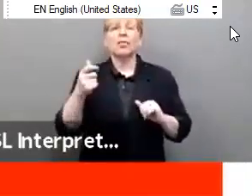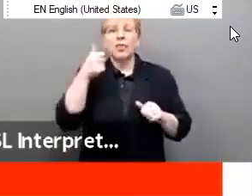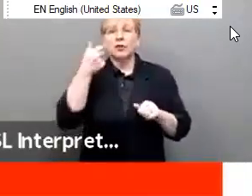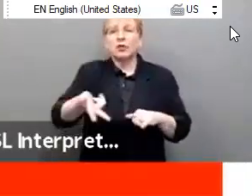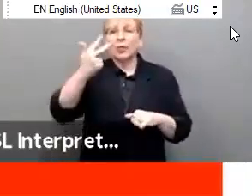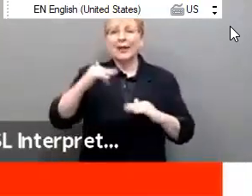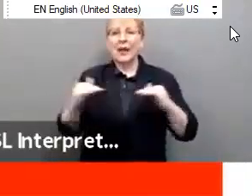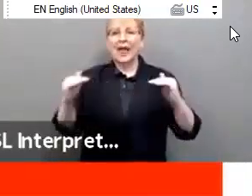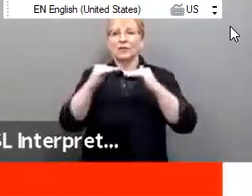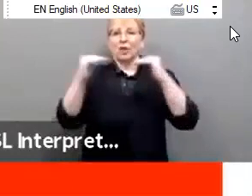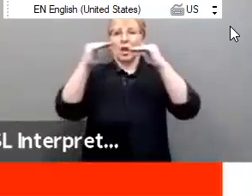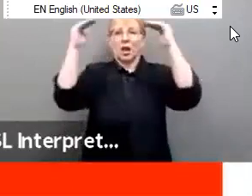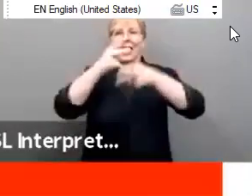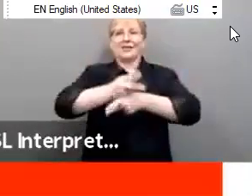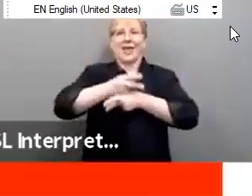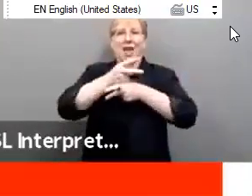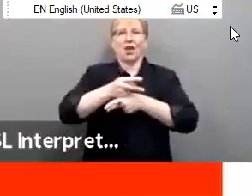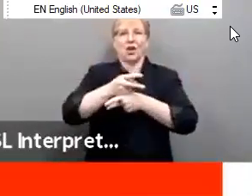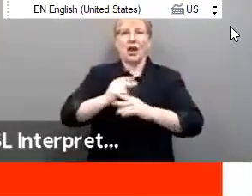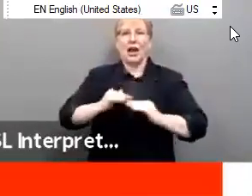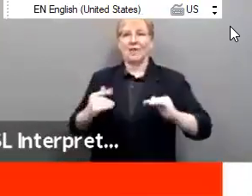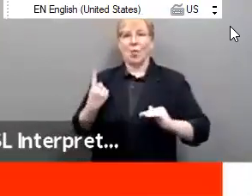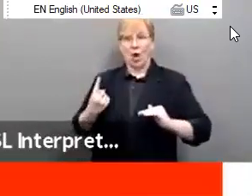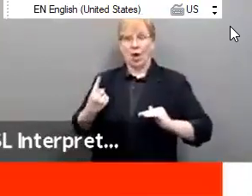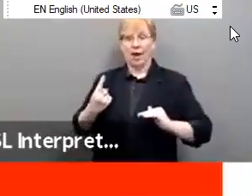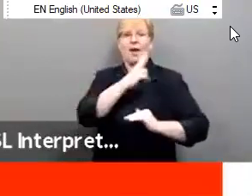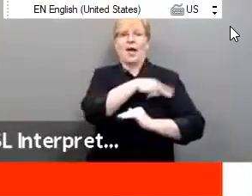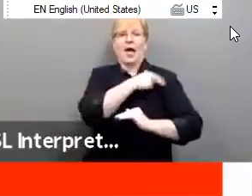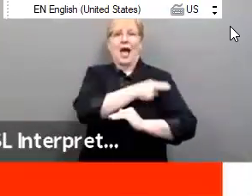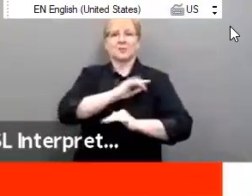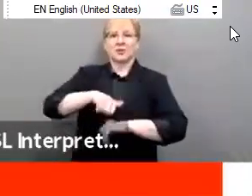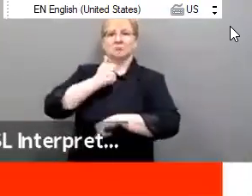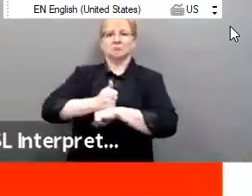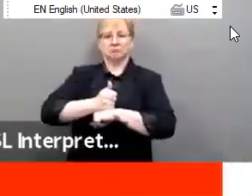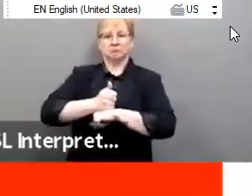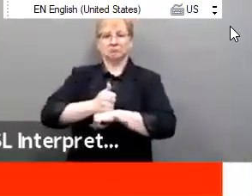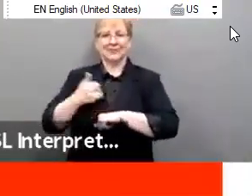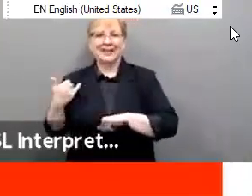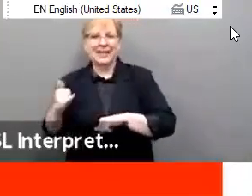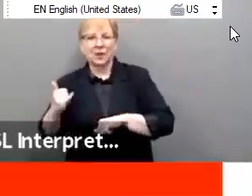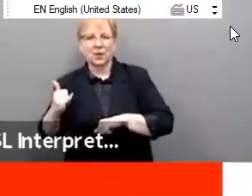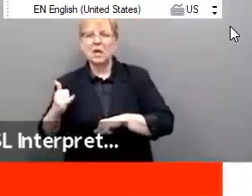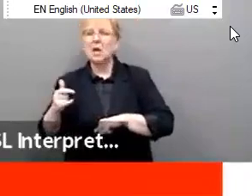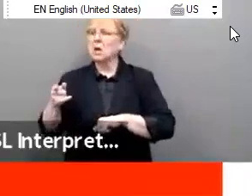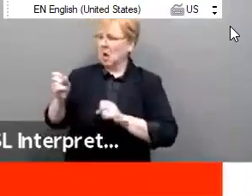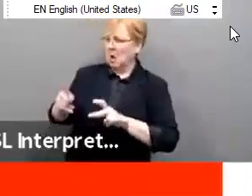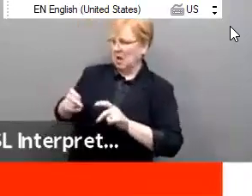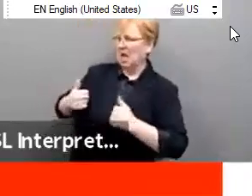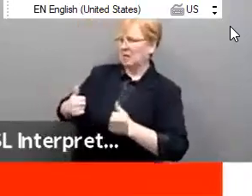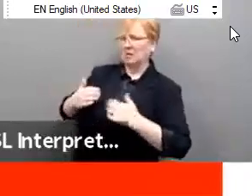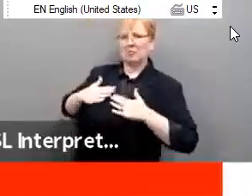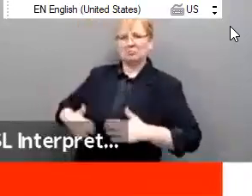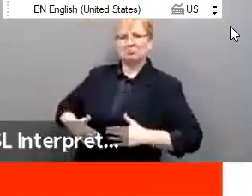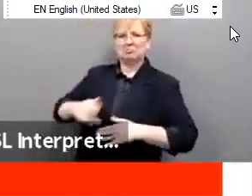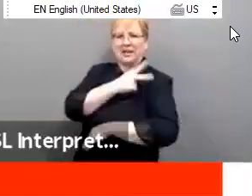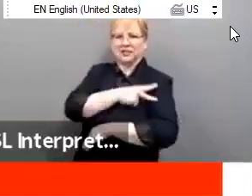los hospitales. Y si sucede en el fin de semana, quizás no tengamos los recursos para mover a la